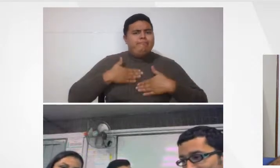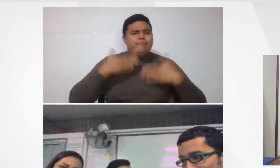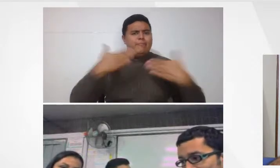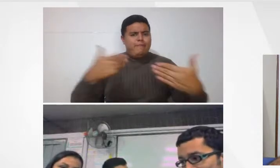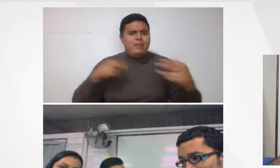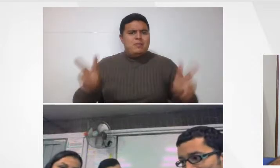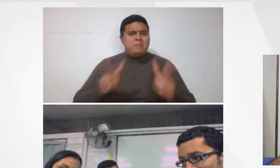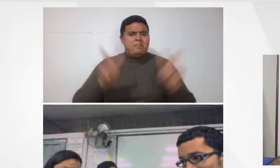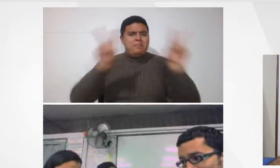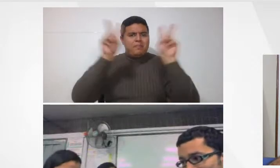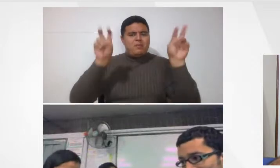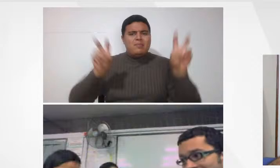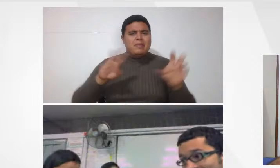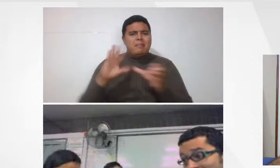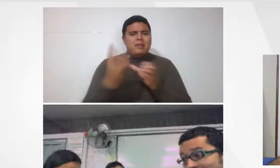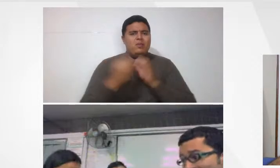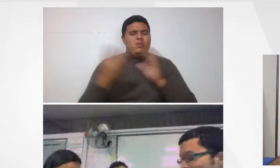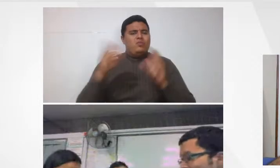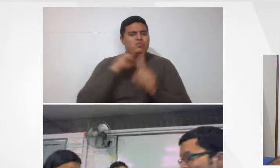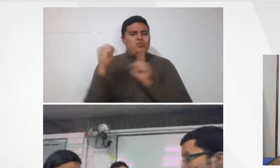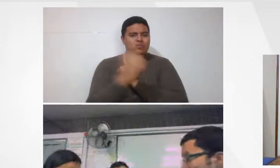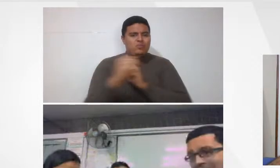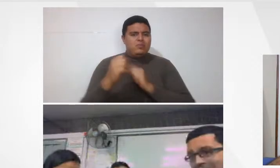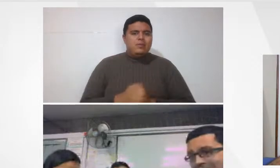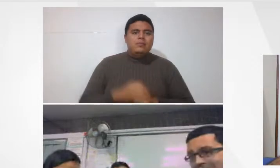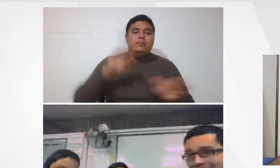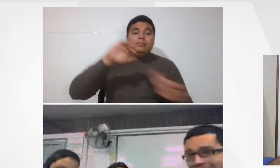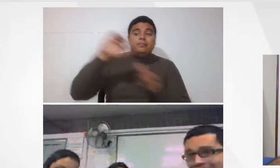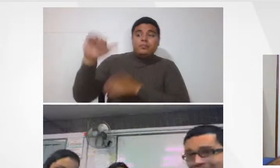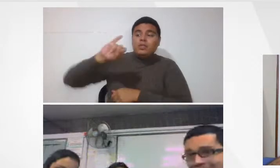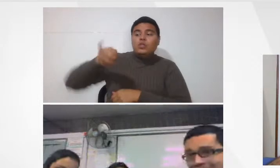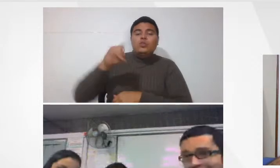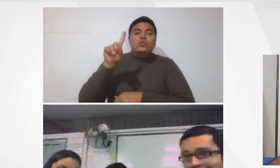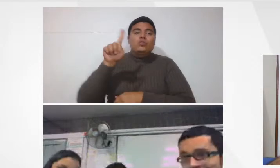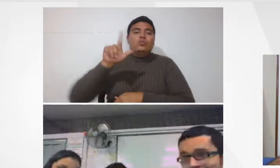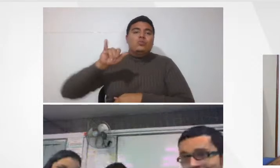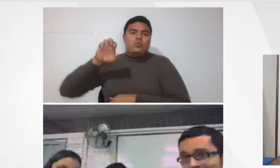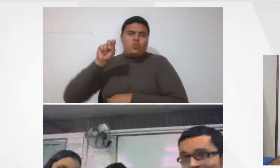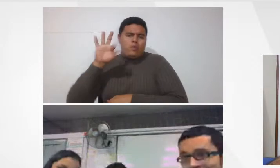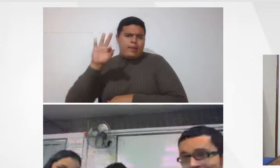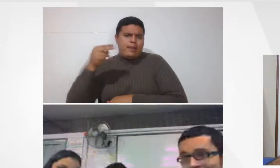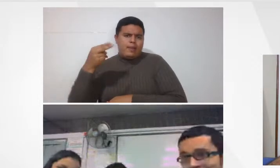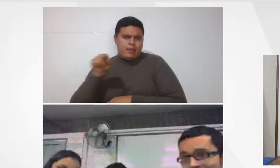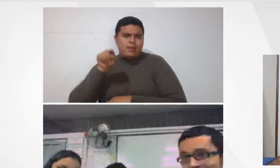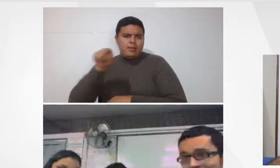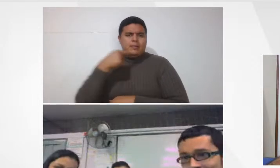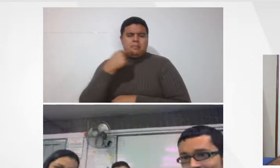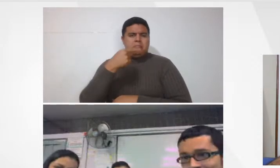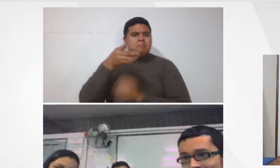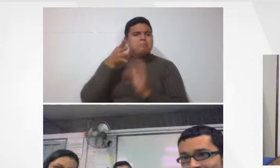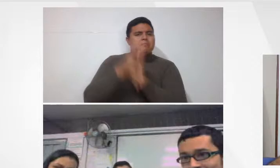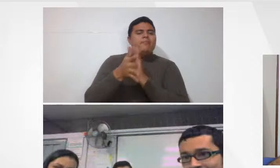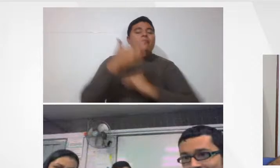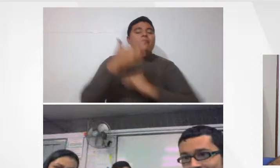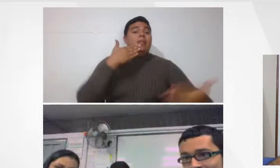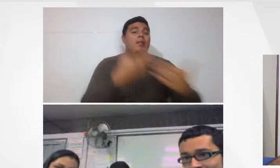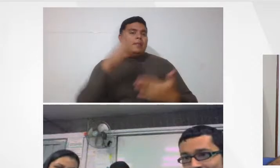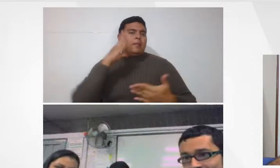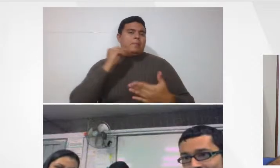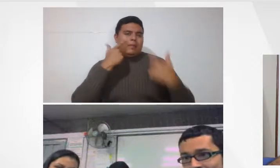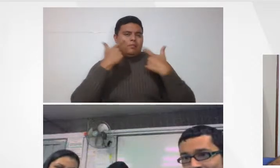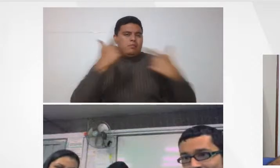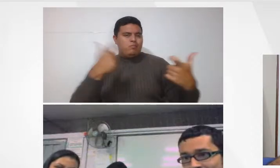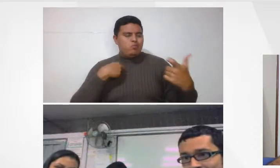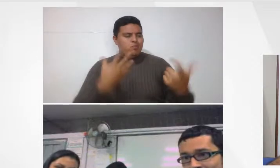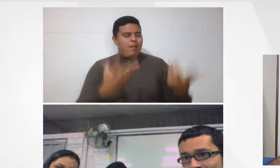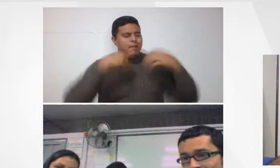por participar. Yuriet Salas, por acá. Gracias por compartir esas experiencias significativas que fortalecen la labor docente y nos invita a pensar en la